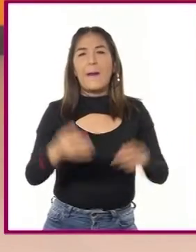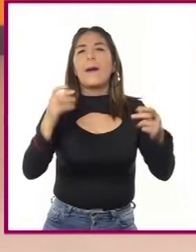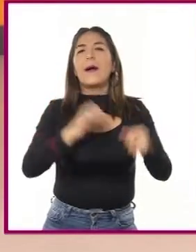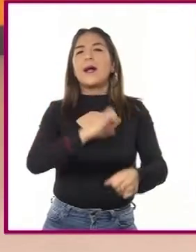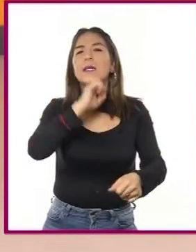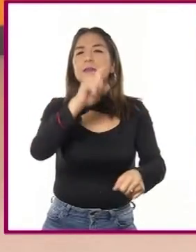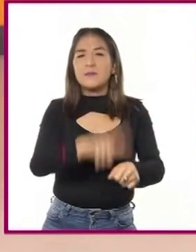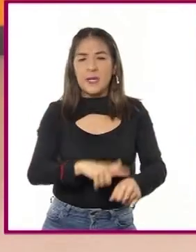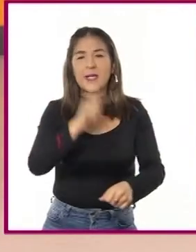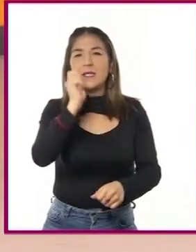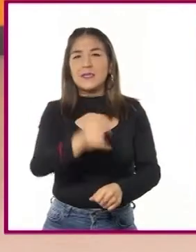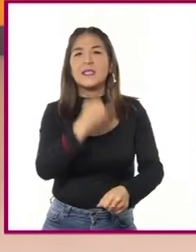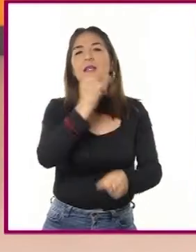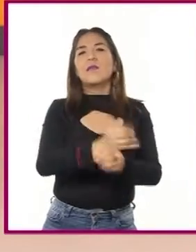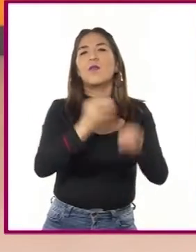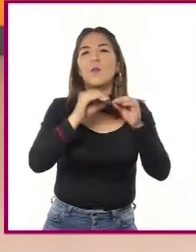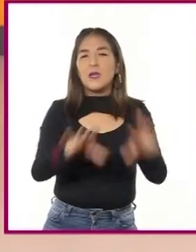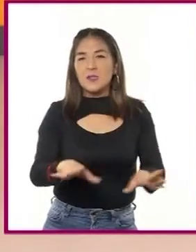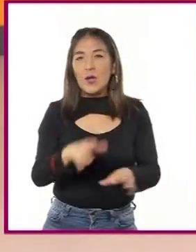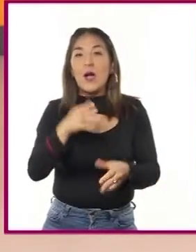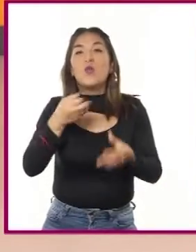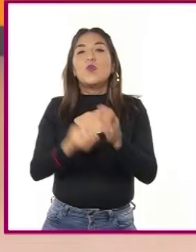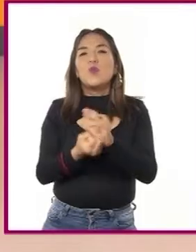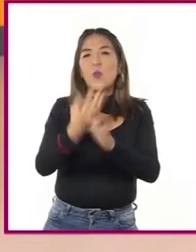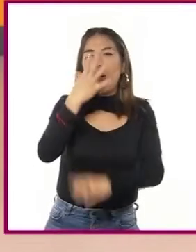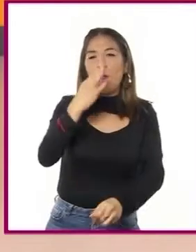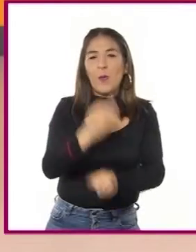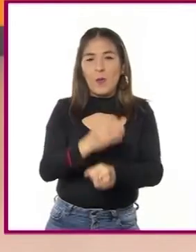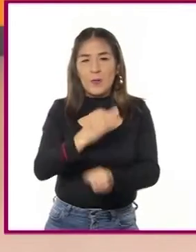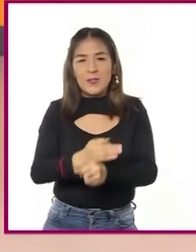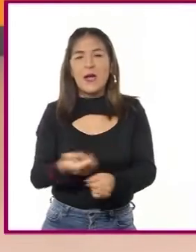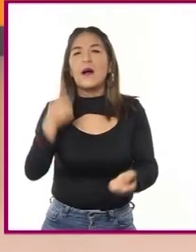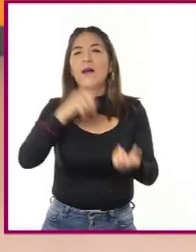Especializadas, que tienen información reciente. Por lo general es